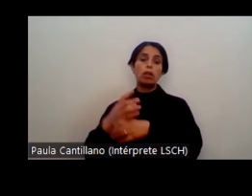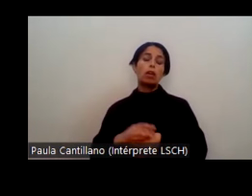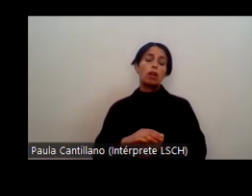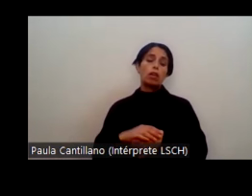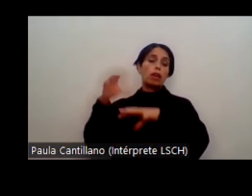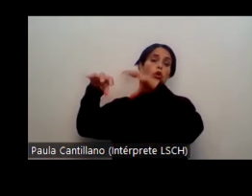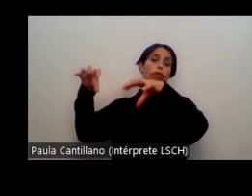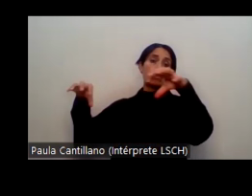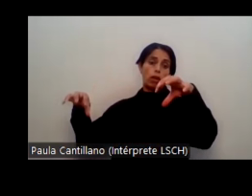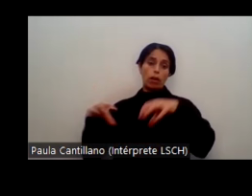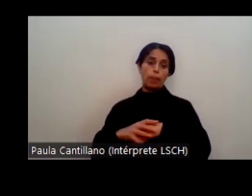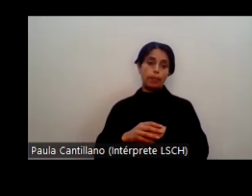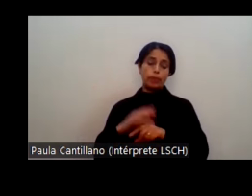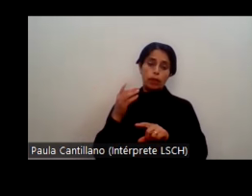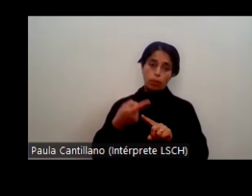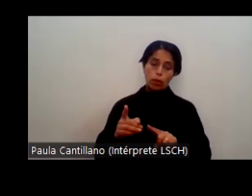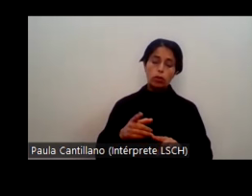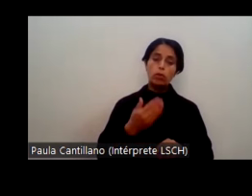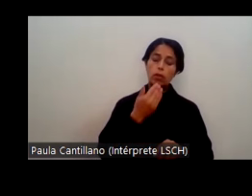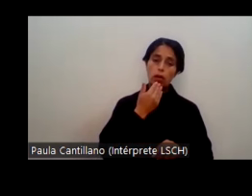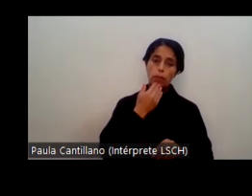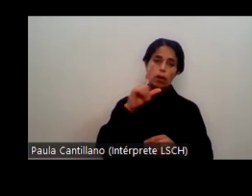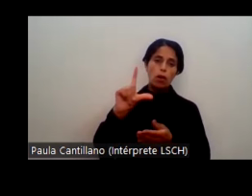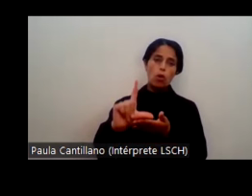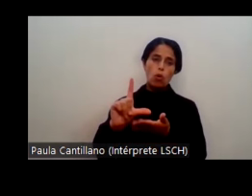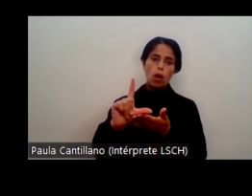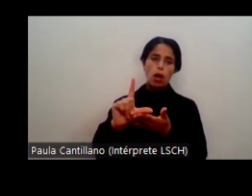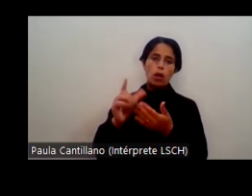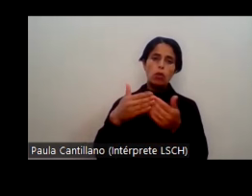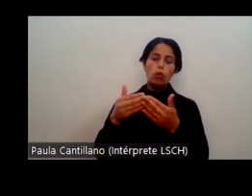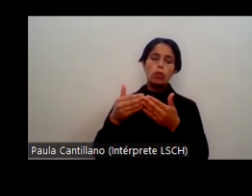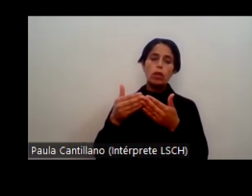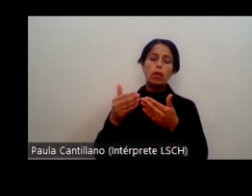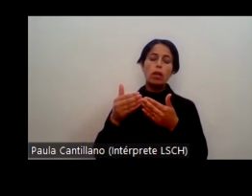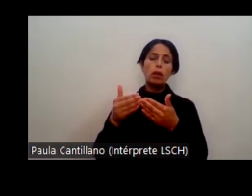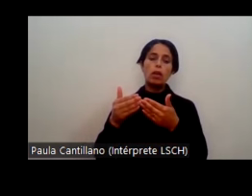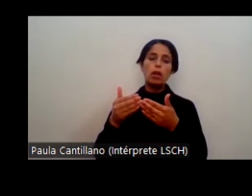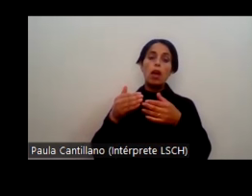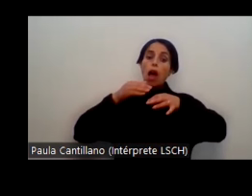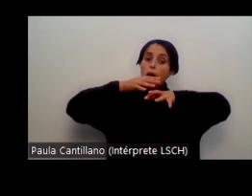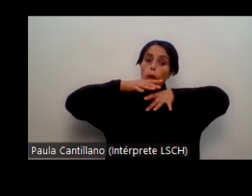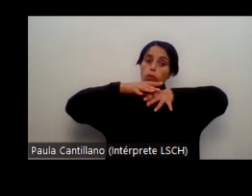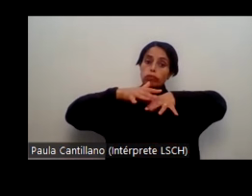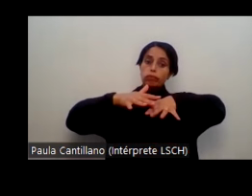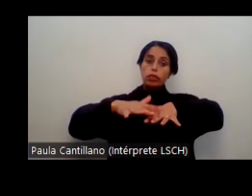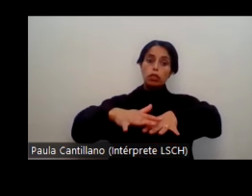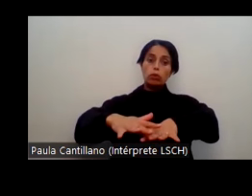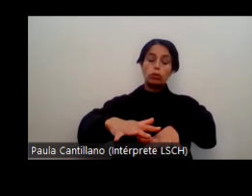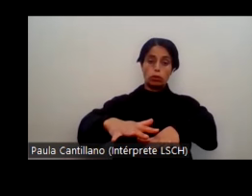y por otra parte es el lugar de donde fluye el agua